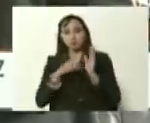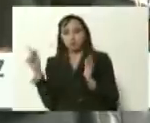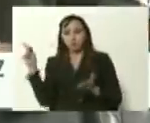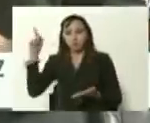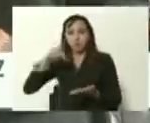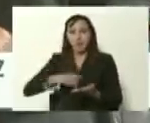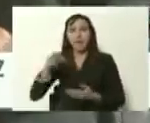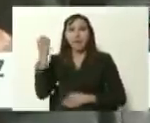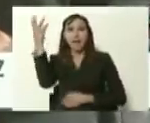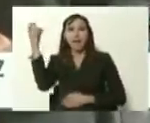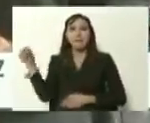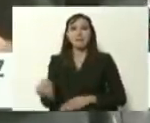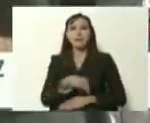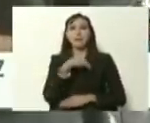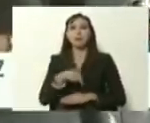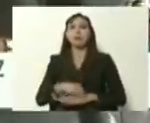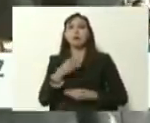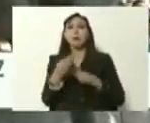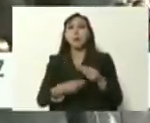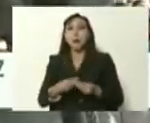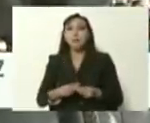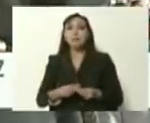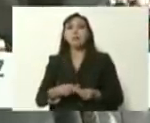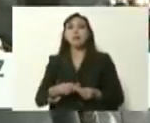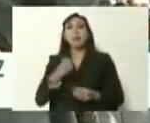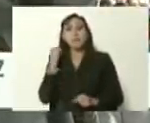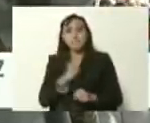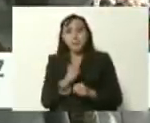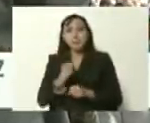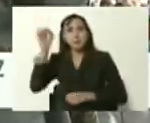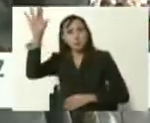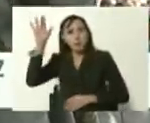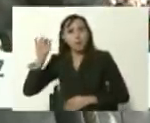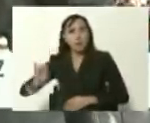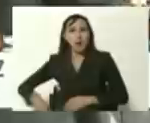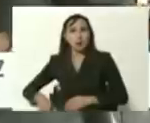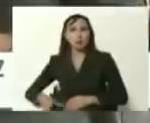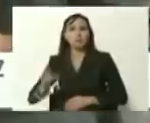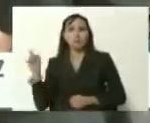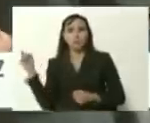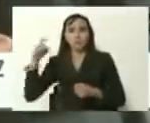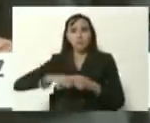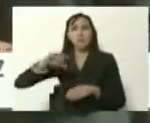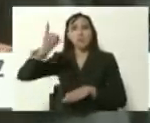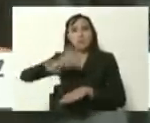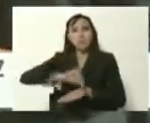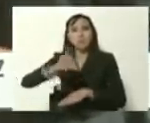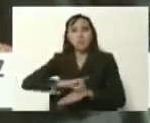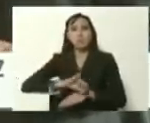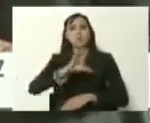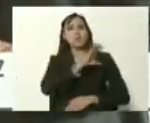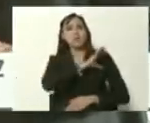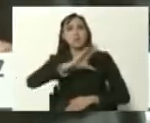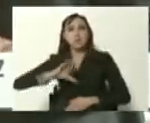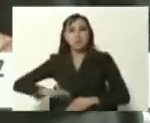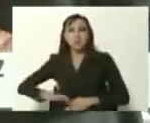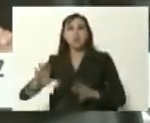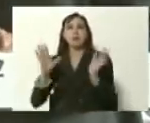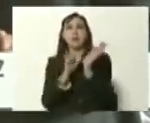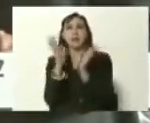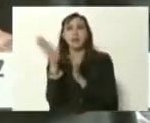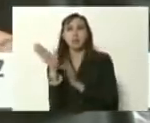asamblea en obediencia a nuestro rol como pastores y miembros de la Iglesia de Jesucristo, que es